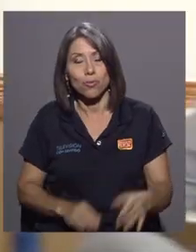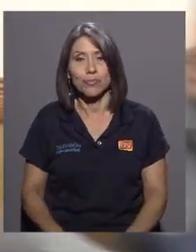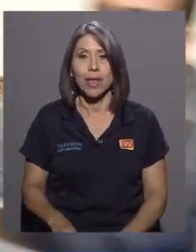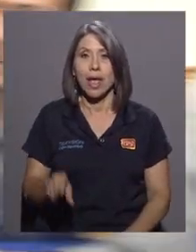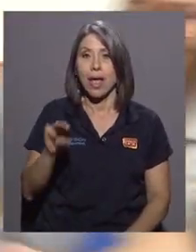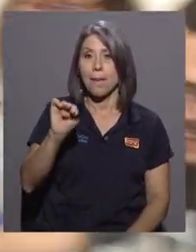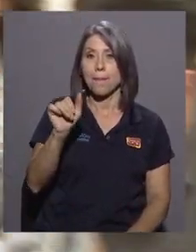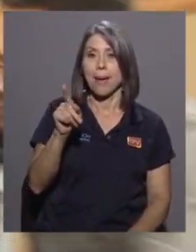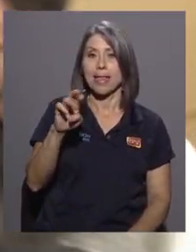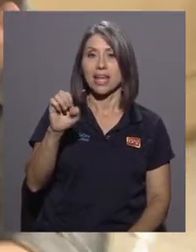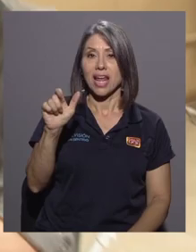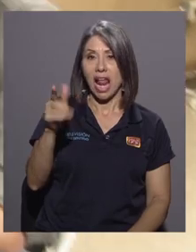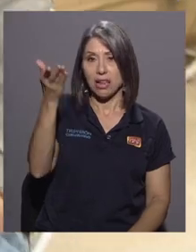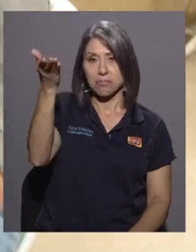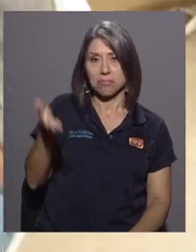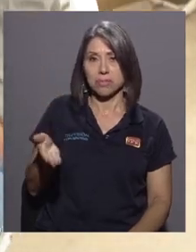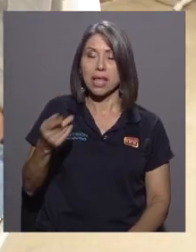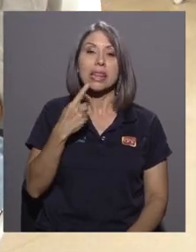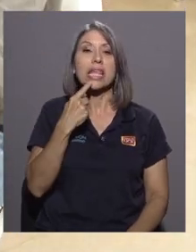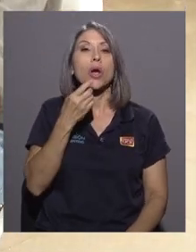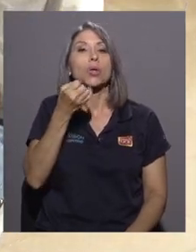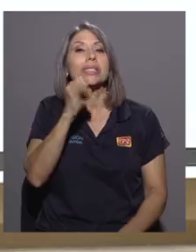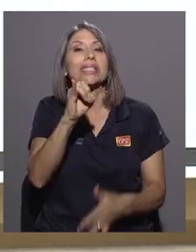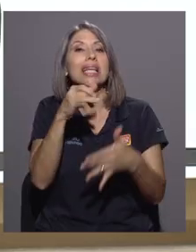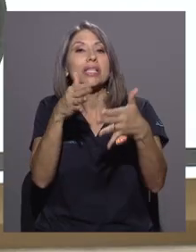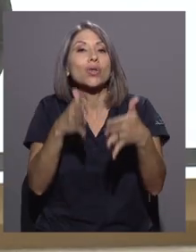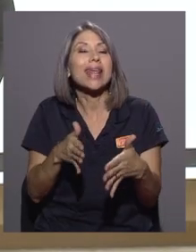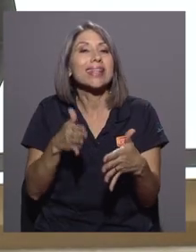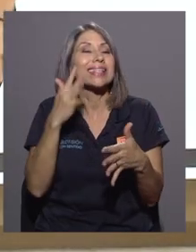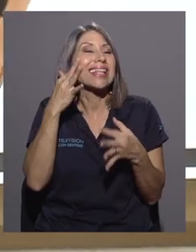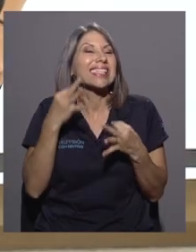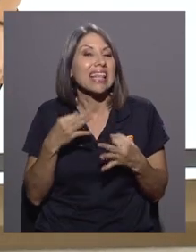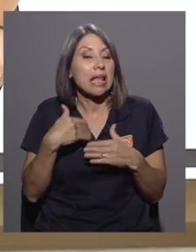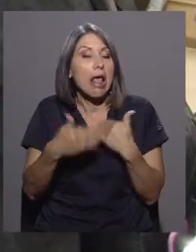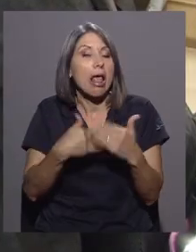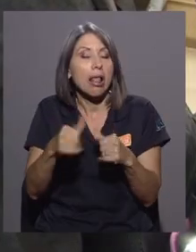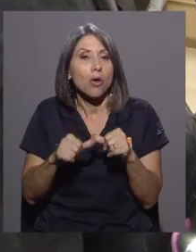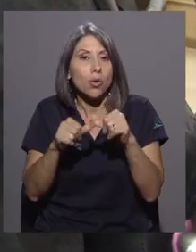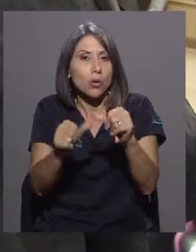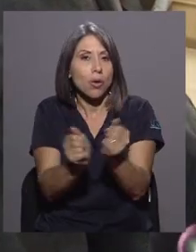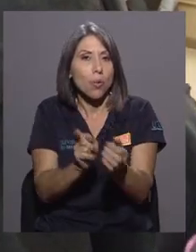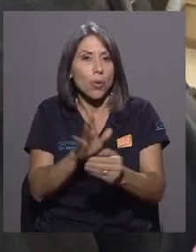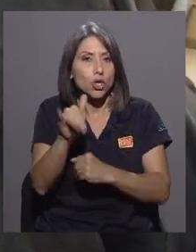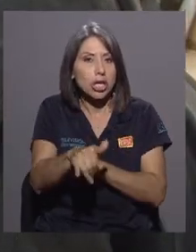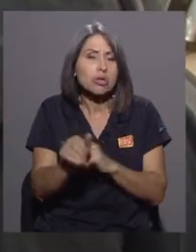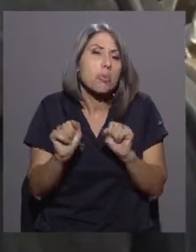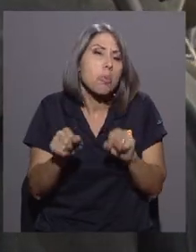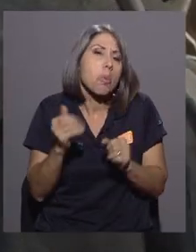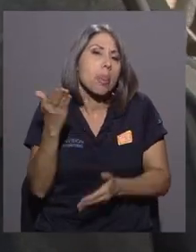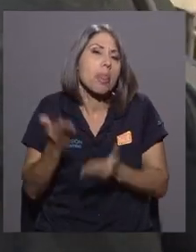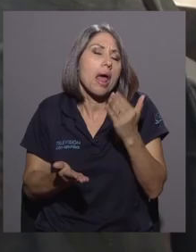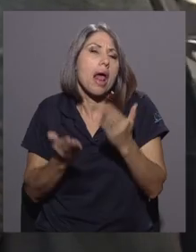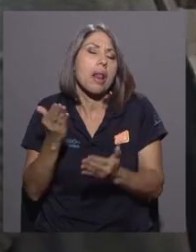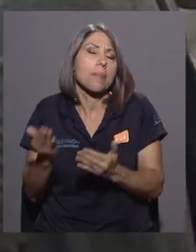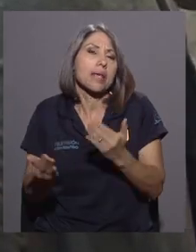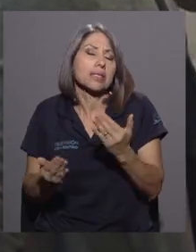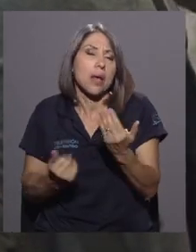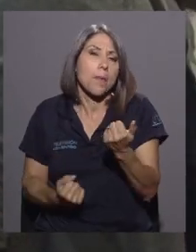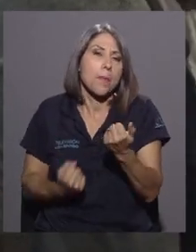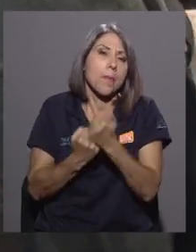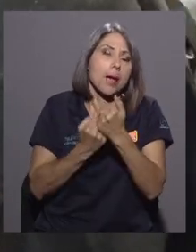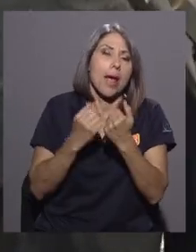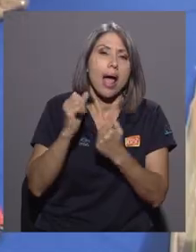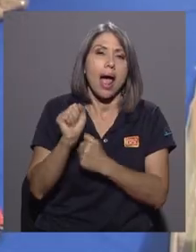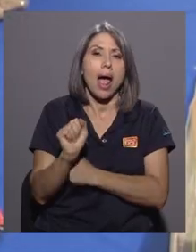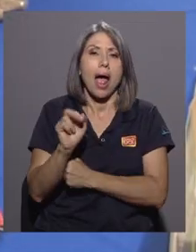Madrigal señaló que si los estudiantes deciden continuar con sus proyectos, podrían contar con el apoyo del programa ARPIME, de